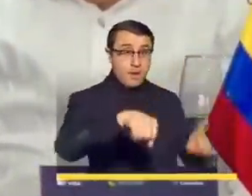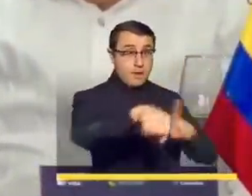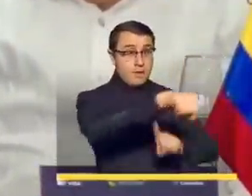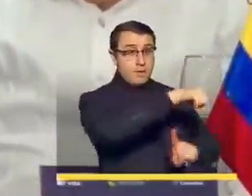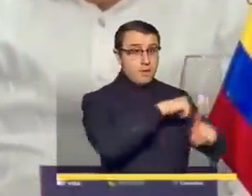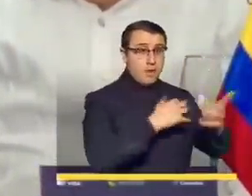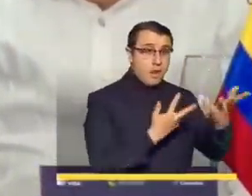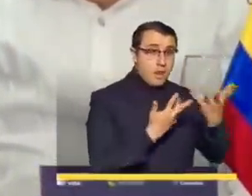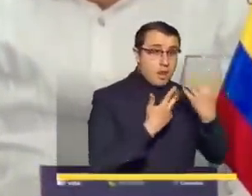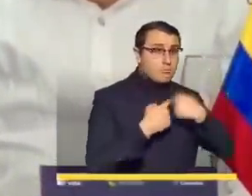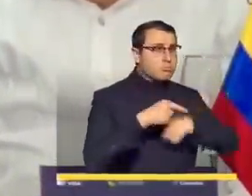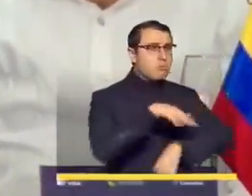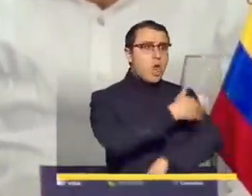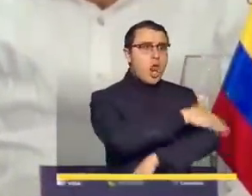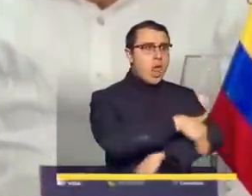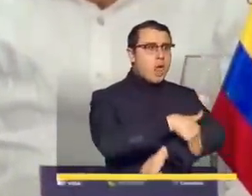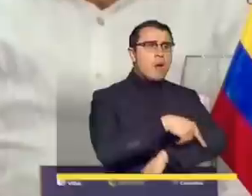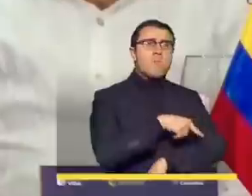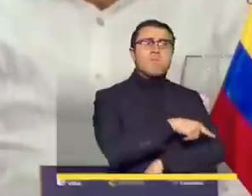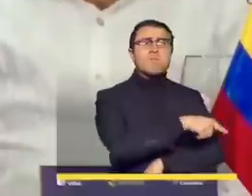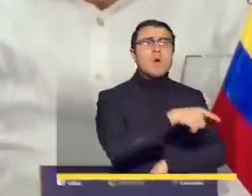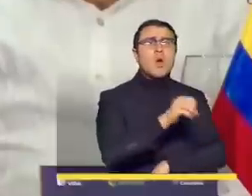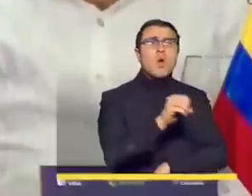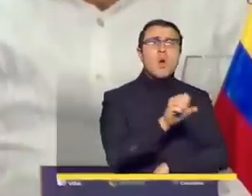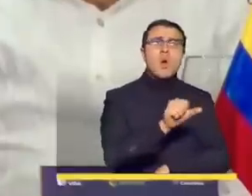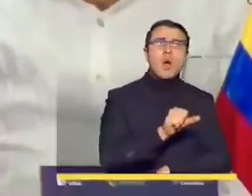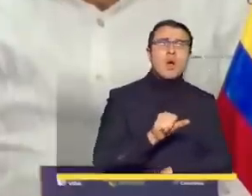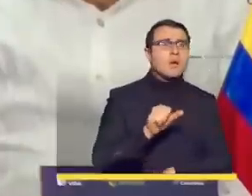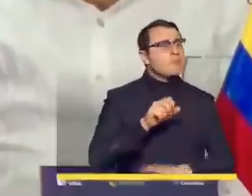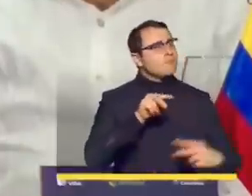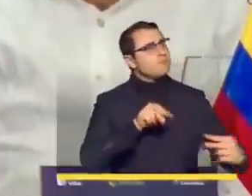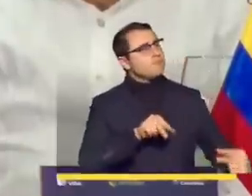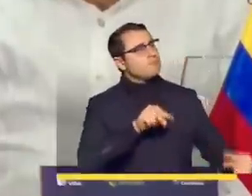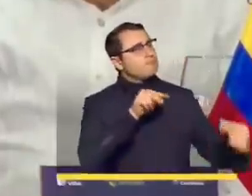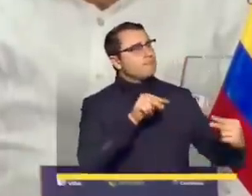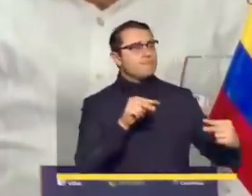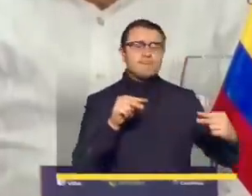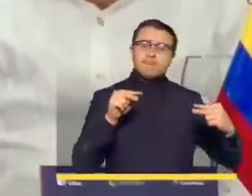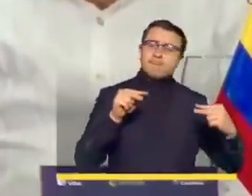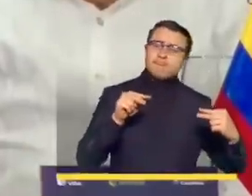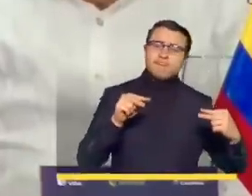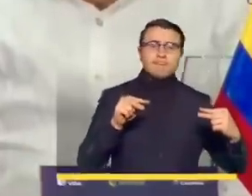No es si nos arriba una calle y los muchachos y las muchachas están mirando entre sí.